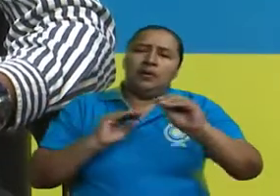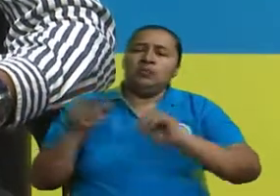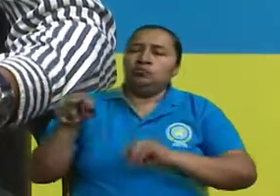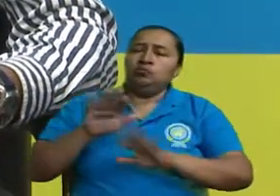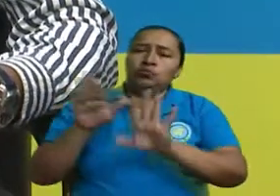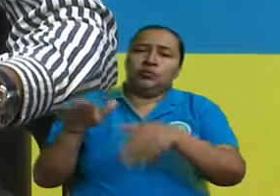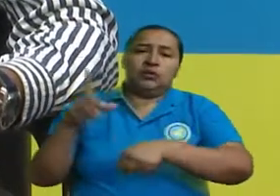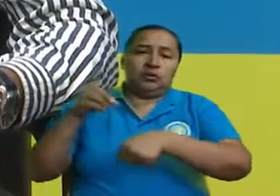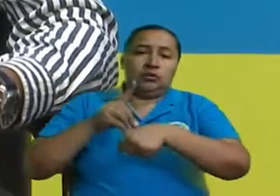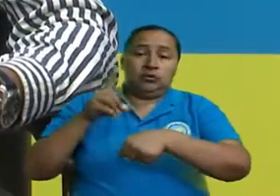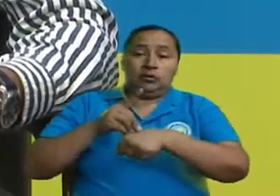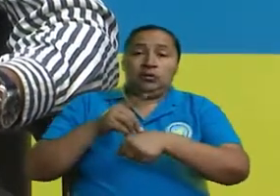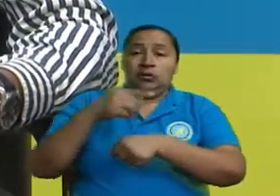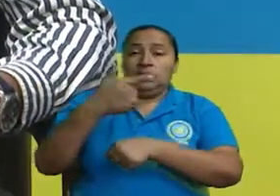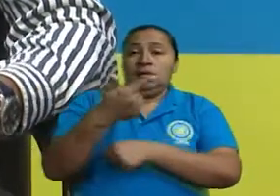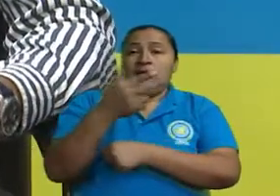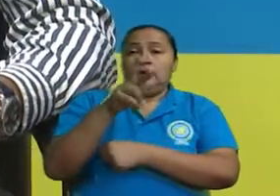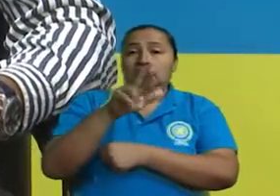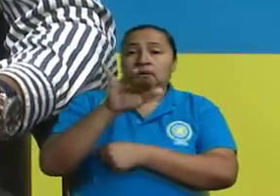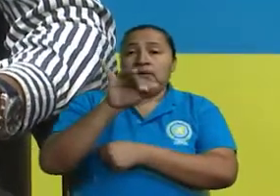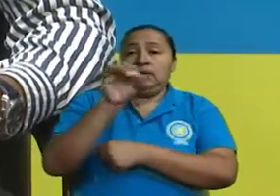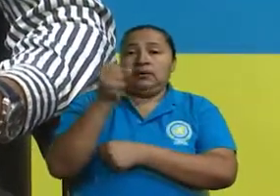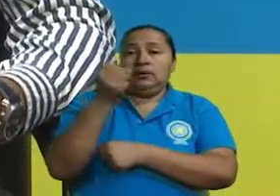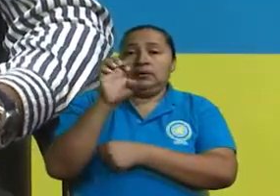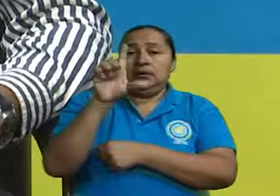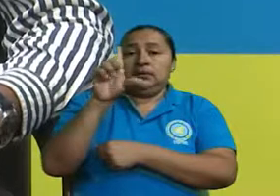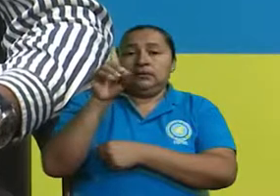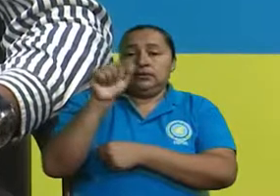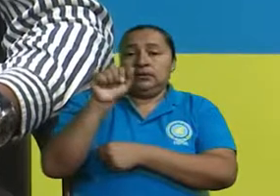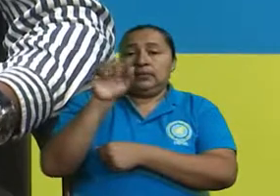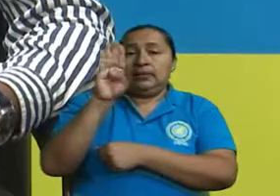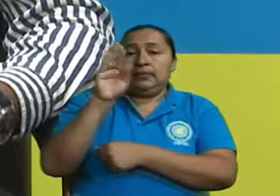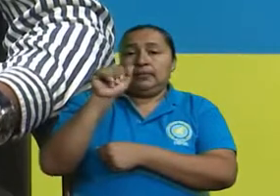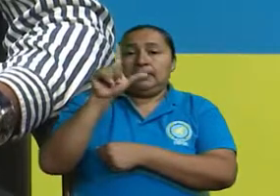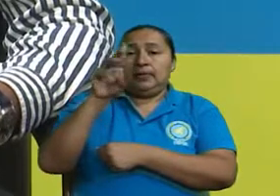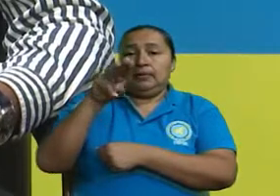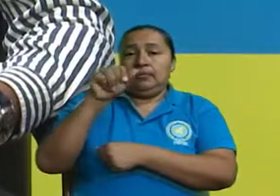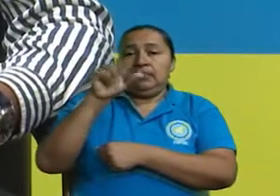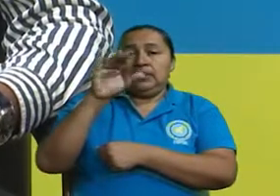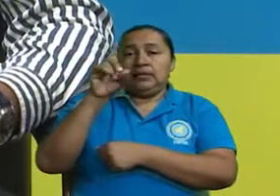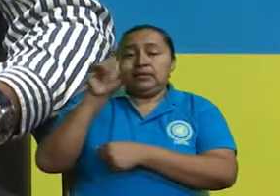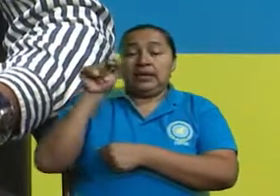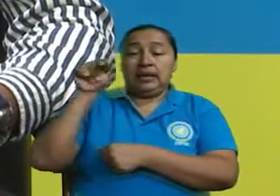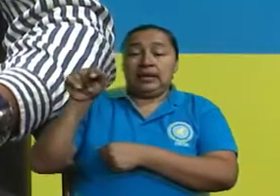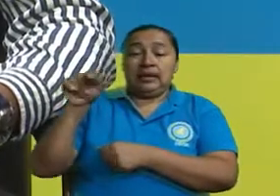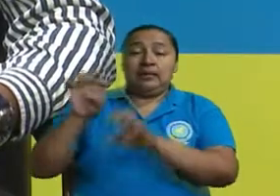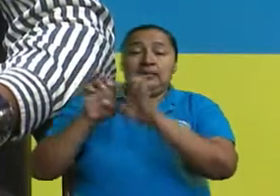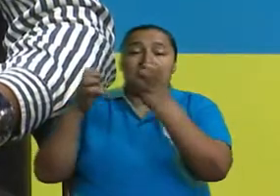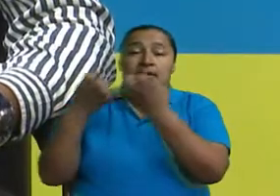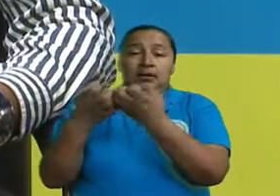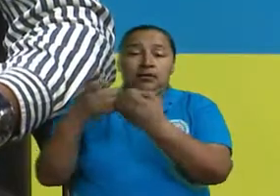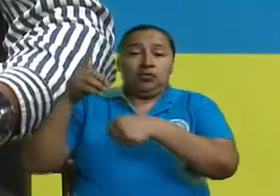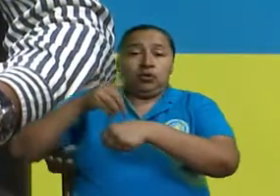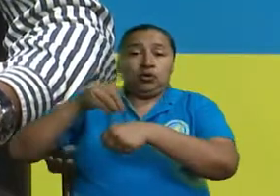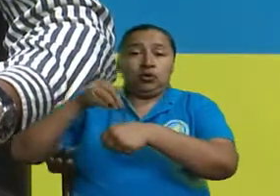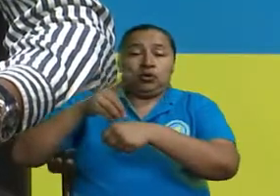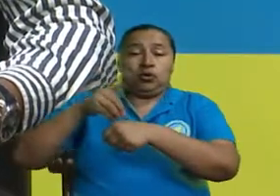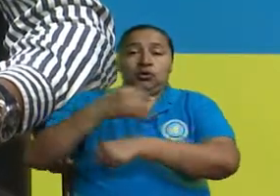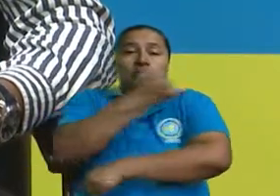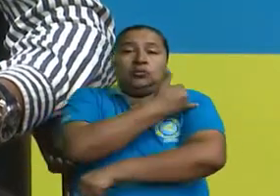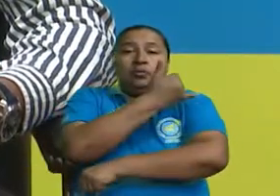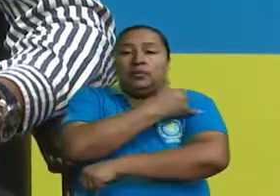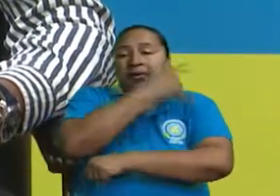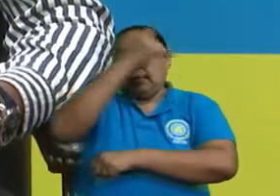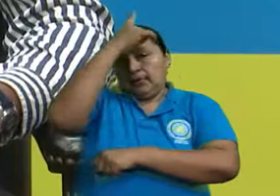doctora Griselda Balmaceda, quien es parte del equipo médico del Hospital Alemán Nicaragüense. Con ella vamos a